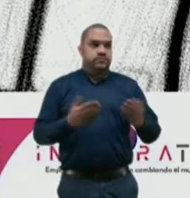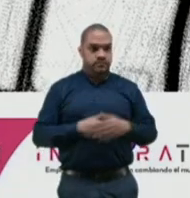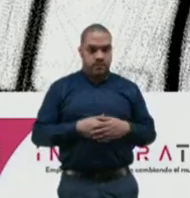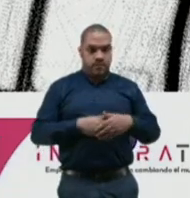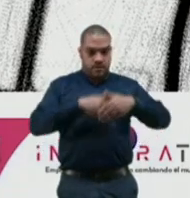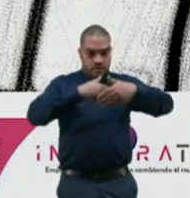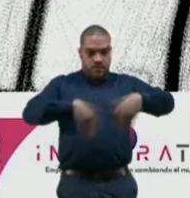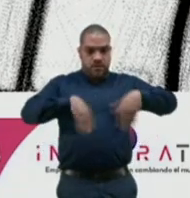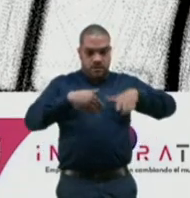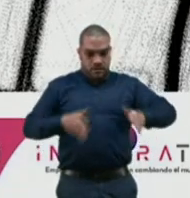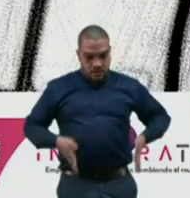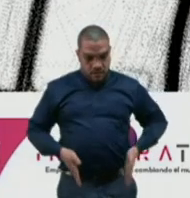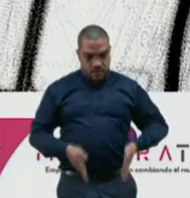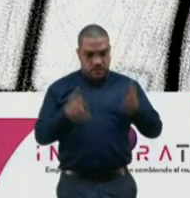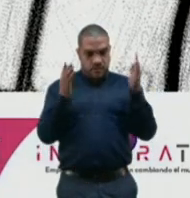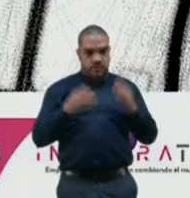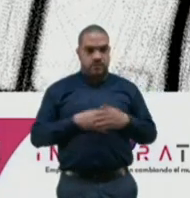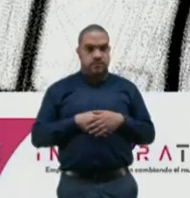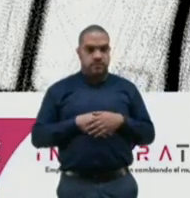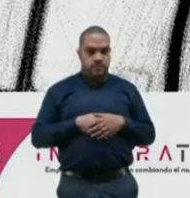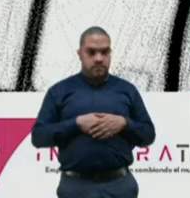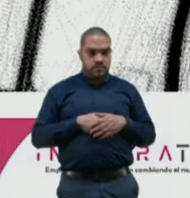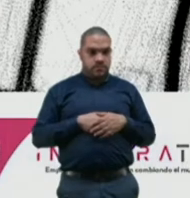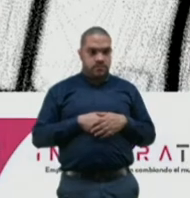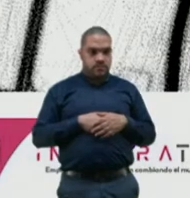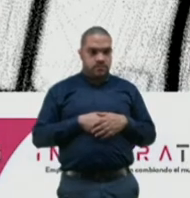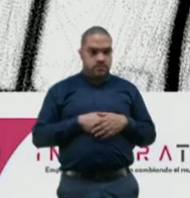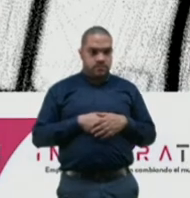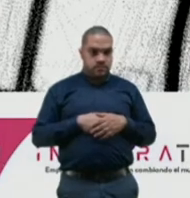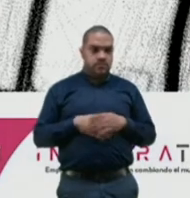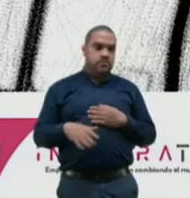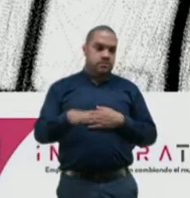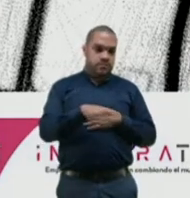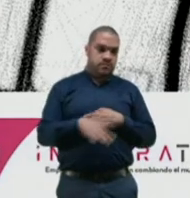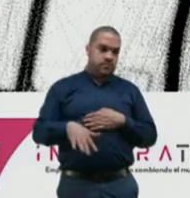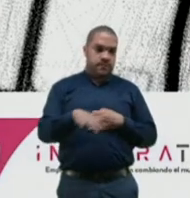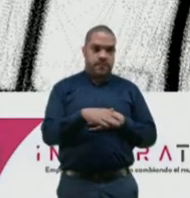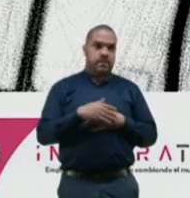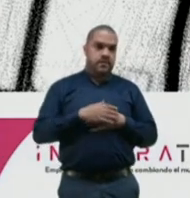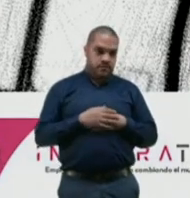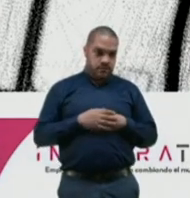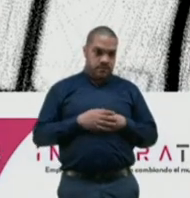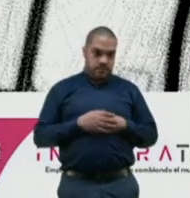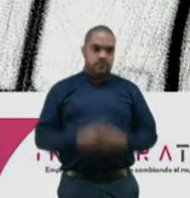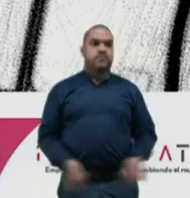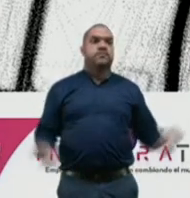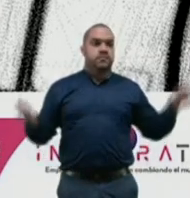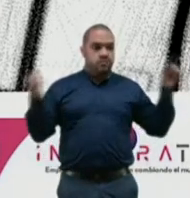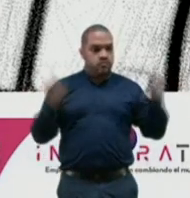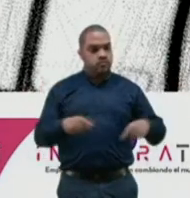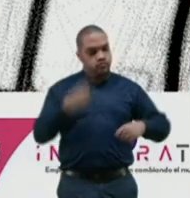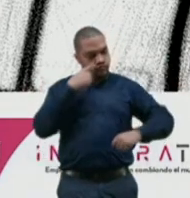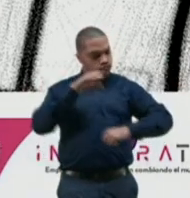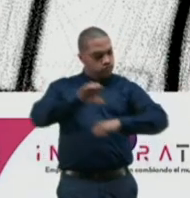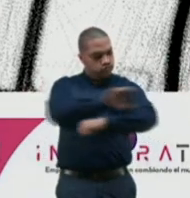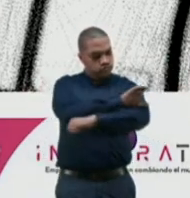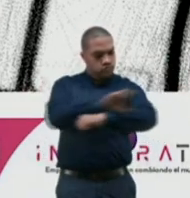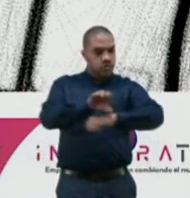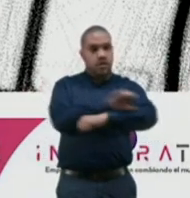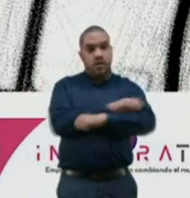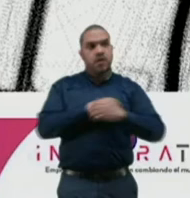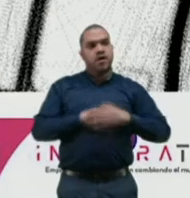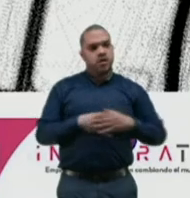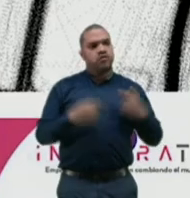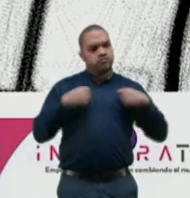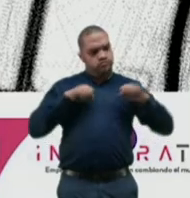una sola dirección en Tel Aviv. Ahora, si tienen un entendimiento de ciencias de computacionales, saben que yo puedo